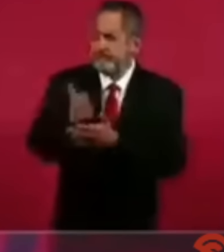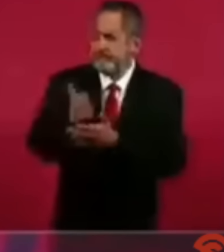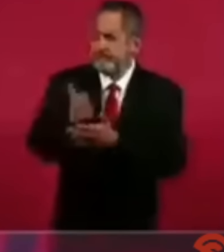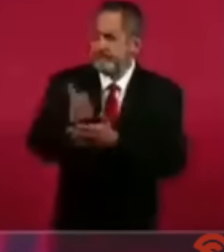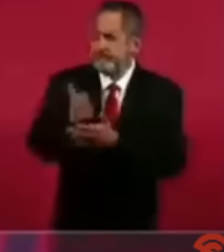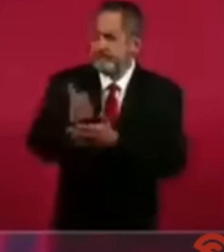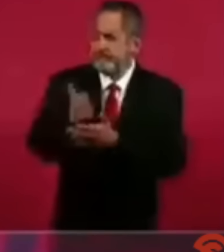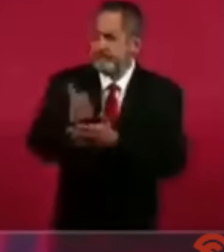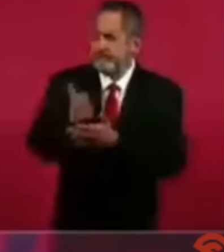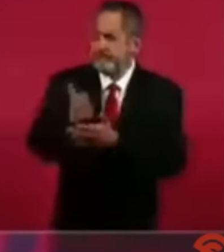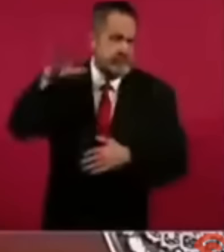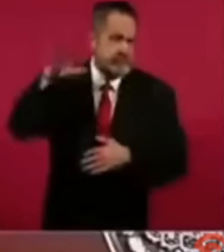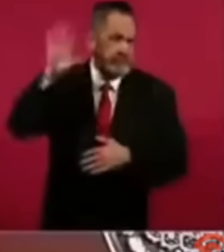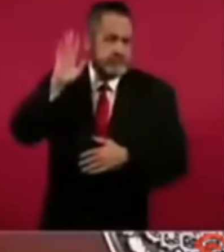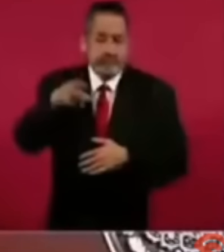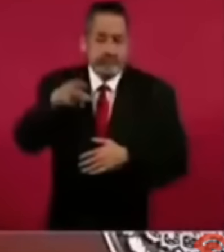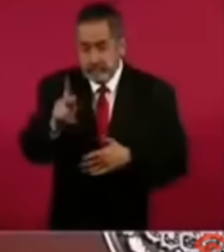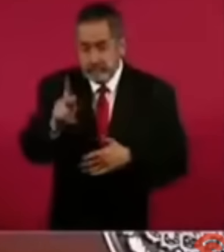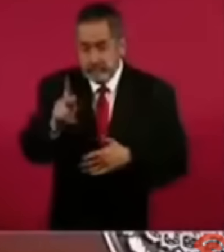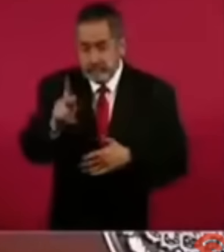pero ahora no.